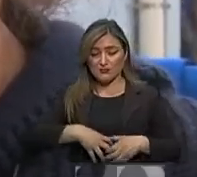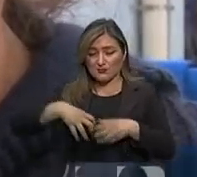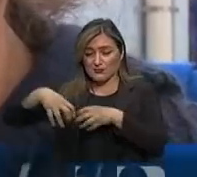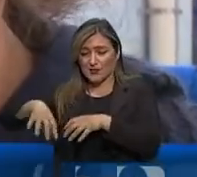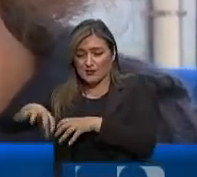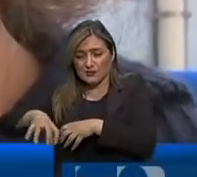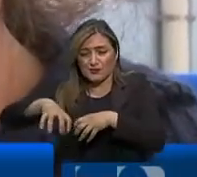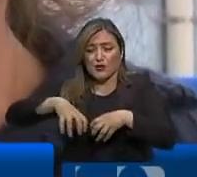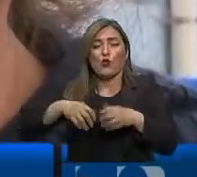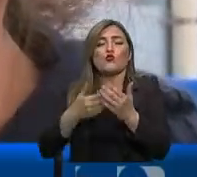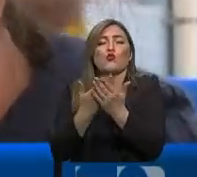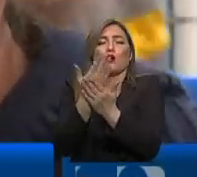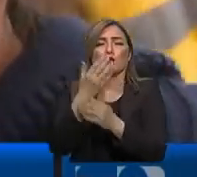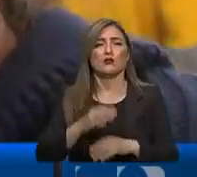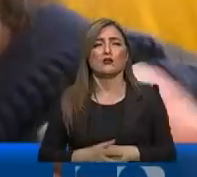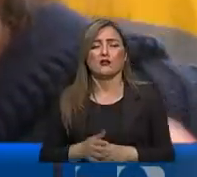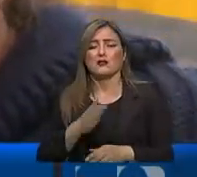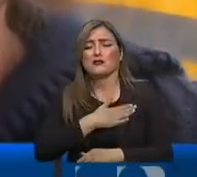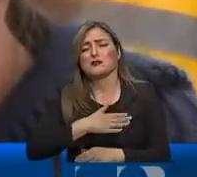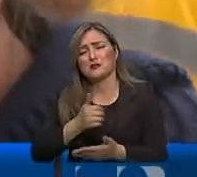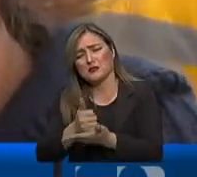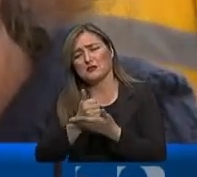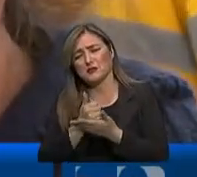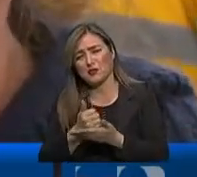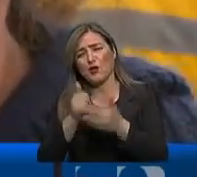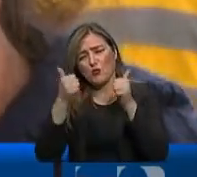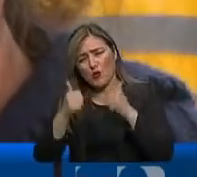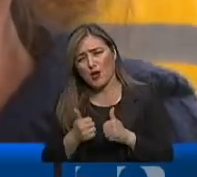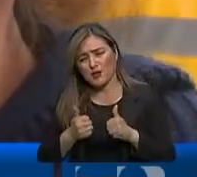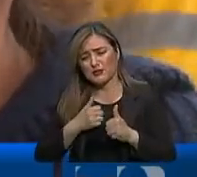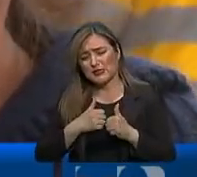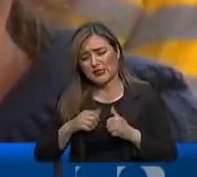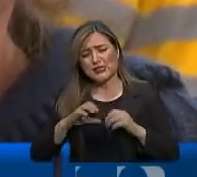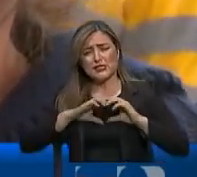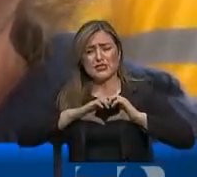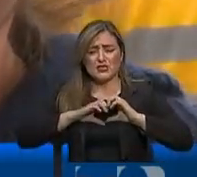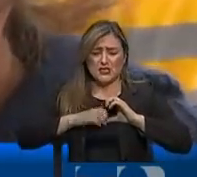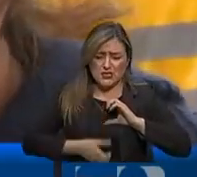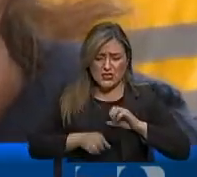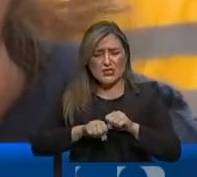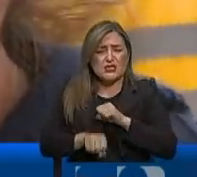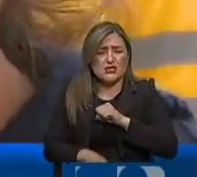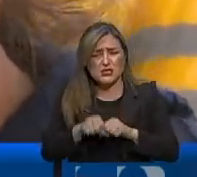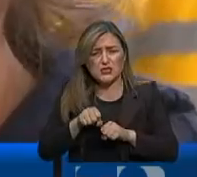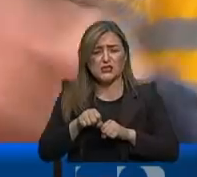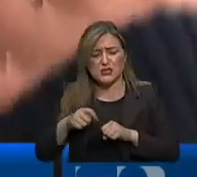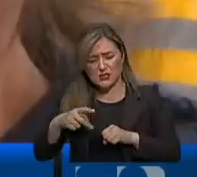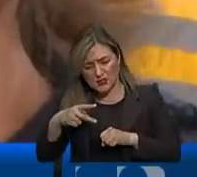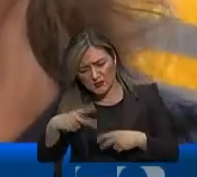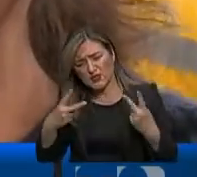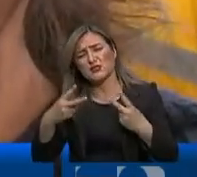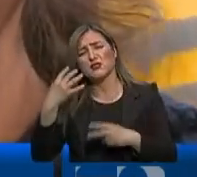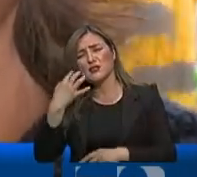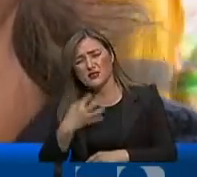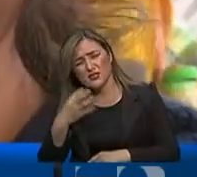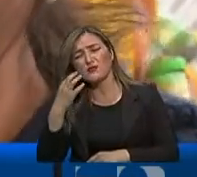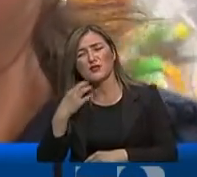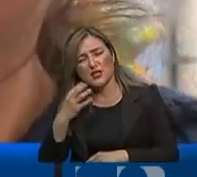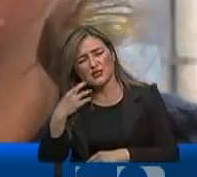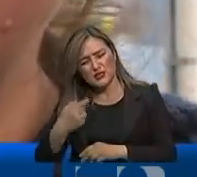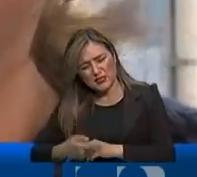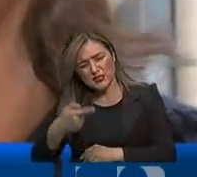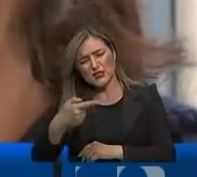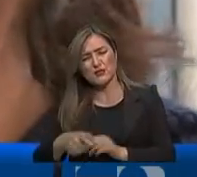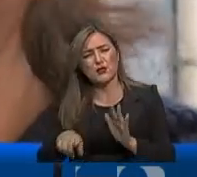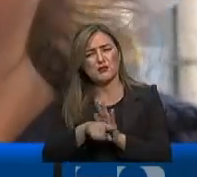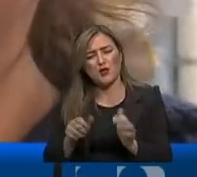nos ayuden, porque yo como abuela se me destroza el alma. Yo he vivido día a día juntos con mi hija.